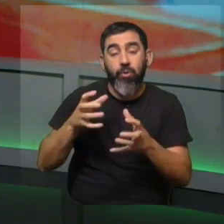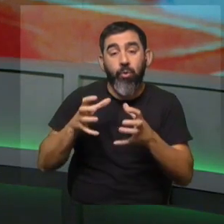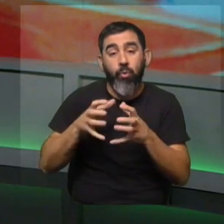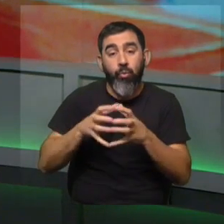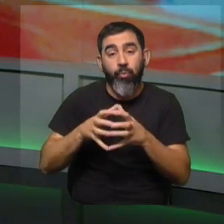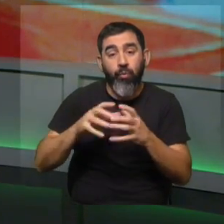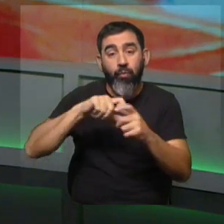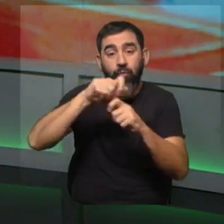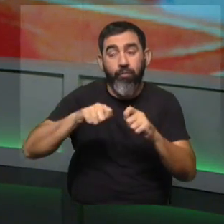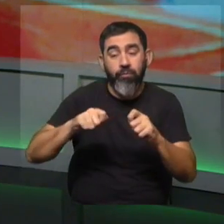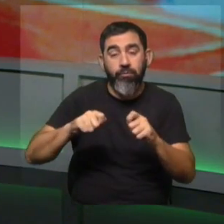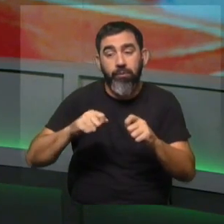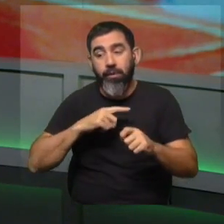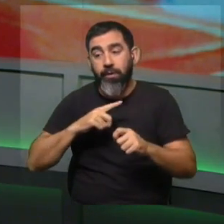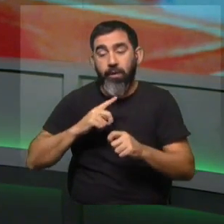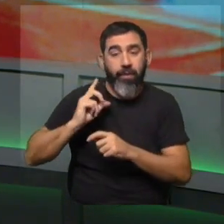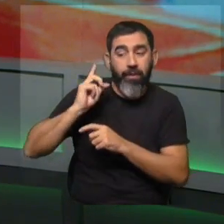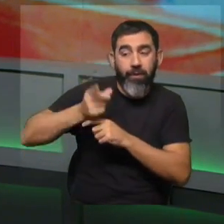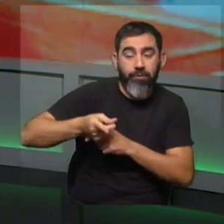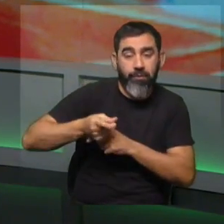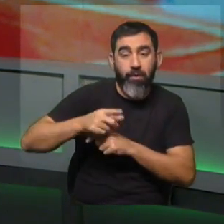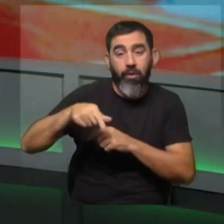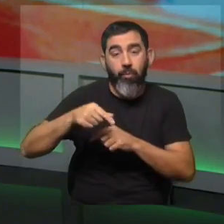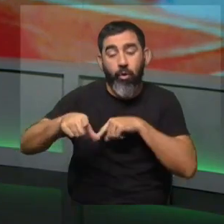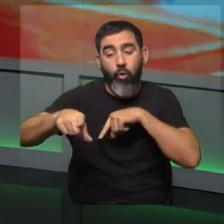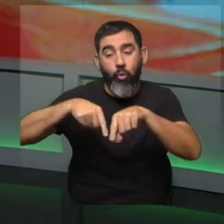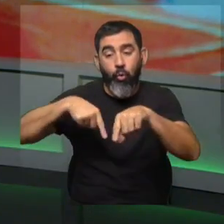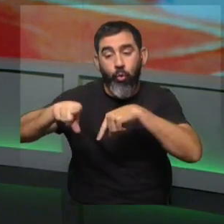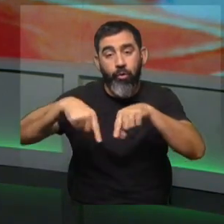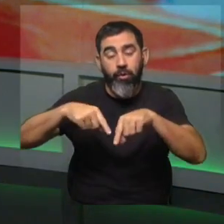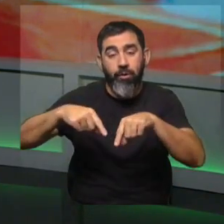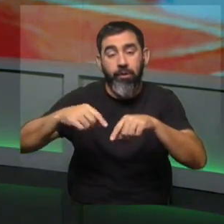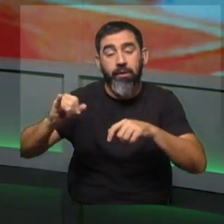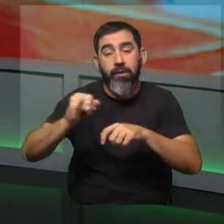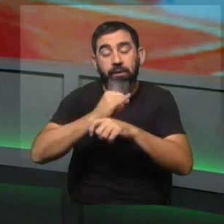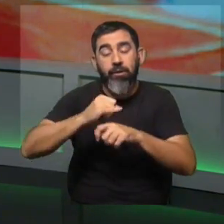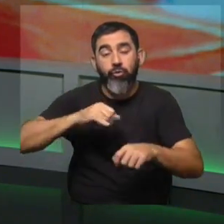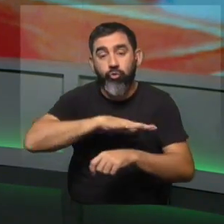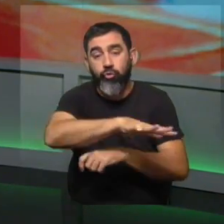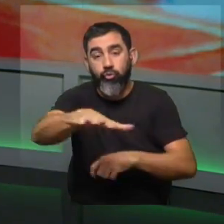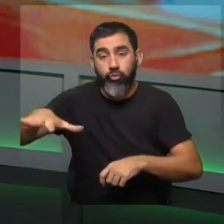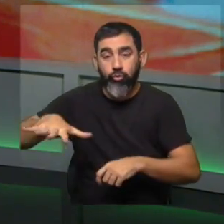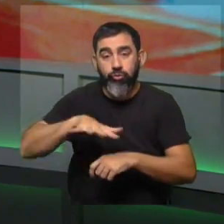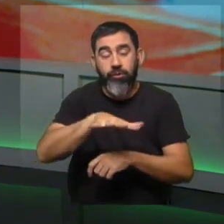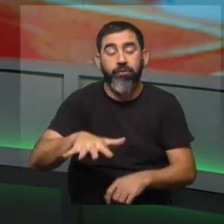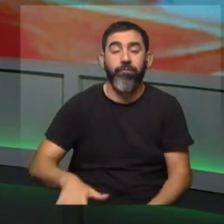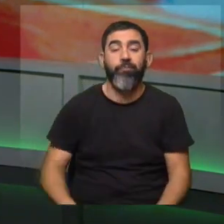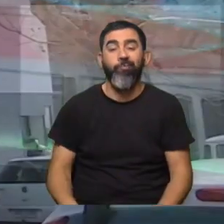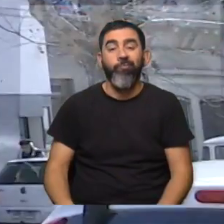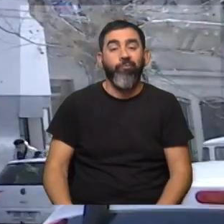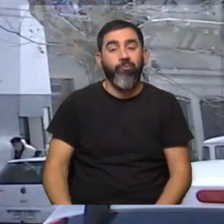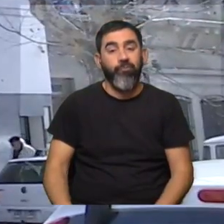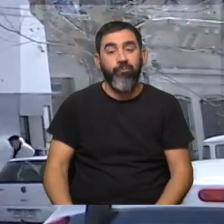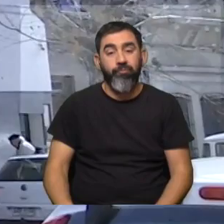sindical se ve forzado a tomar una determinación que luego debe coordinar con la intersocial según dijeron Fuentes del movimiento social